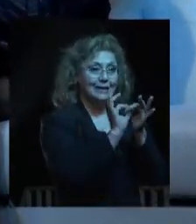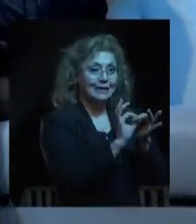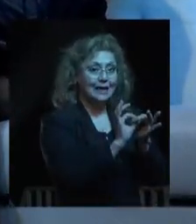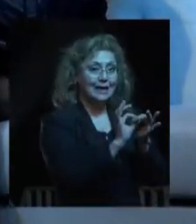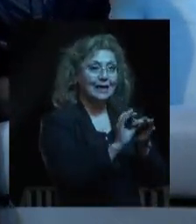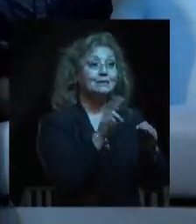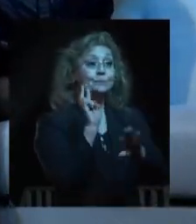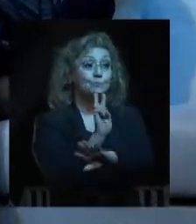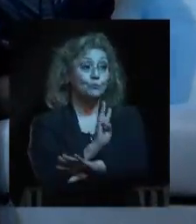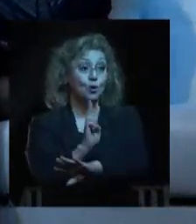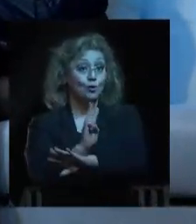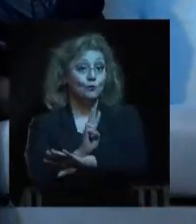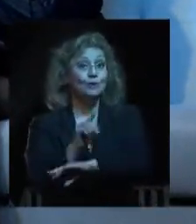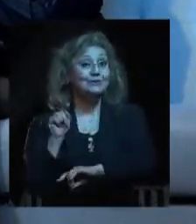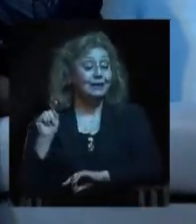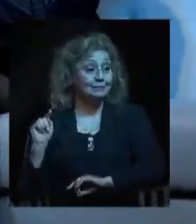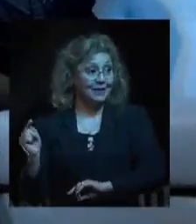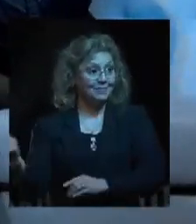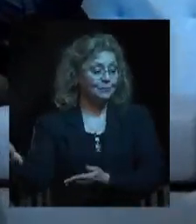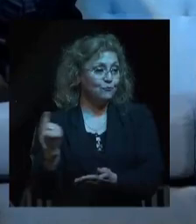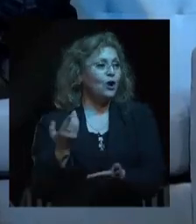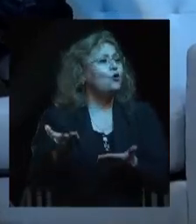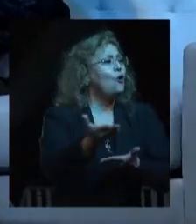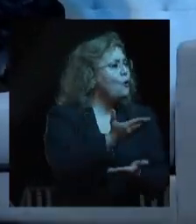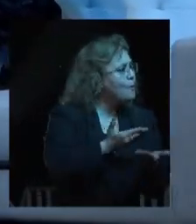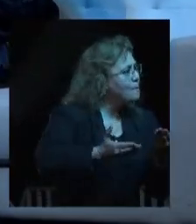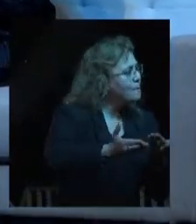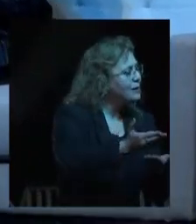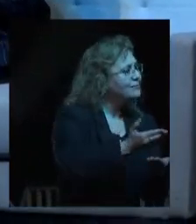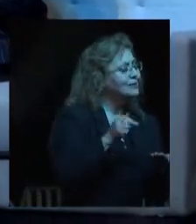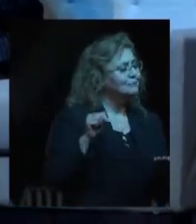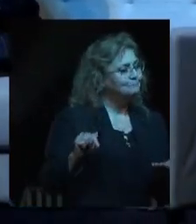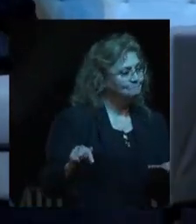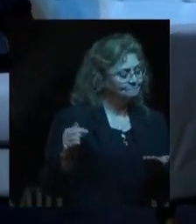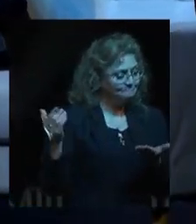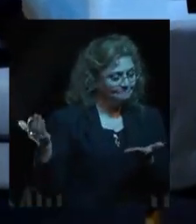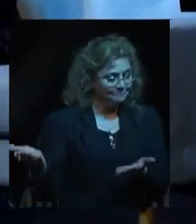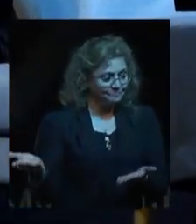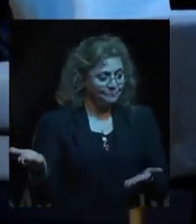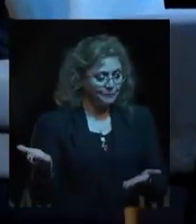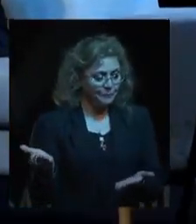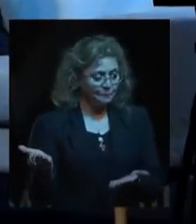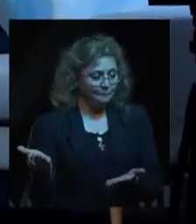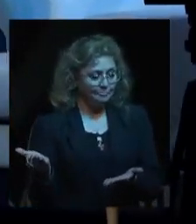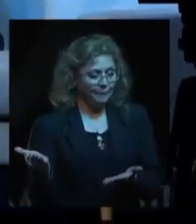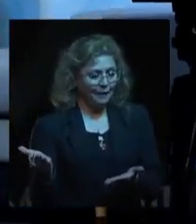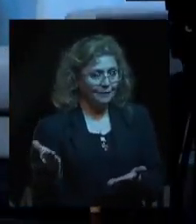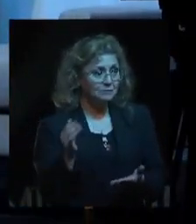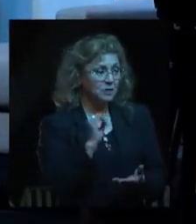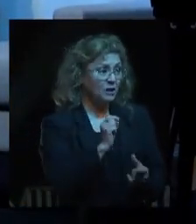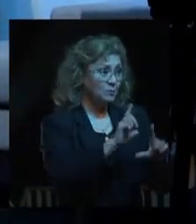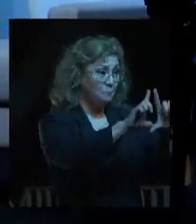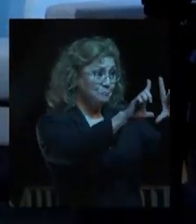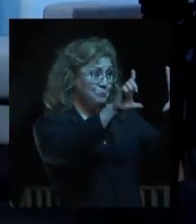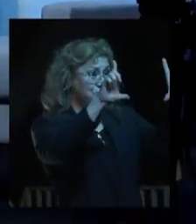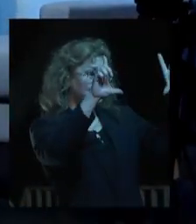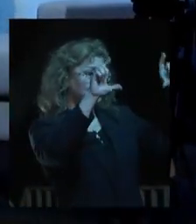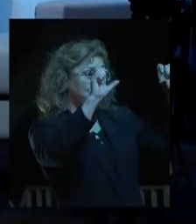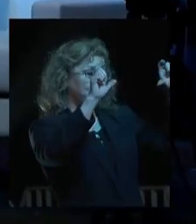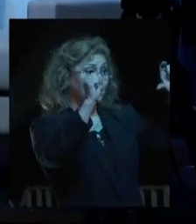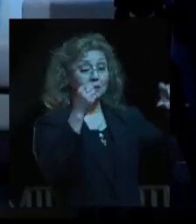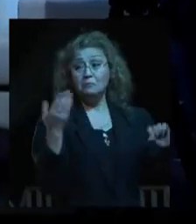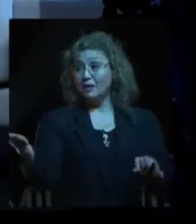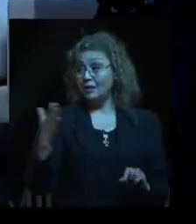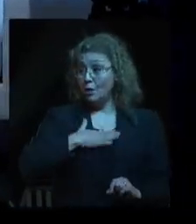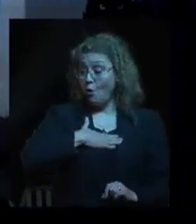al profesor. Un honor poder compartir acá el escenario con él. Y Litinka, nos sacamos una foto todos juntos con la audiencia.